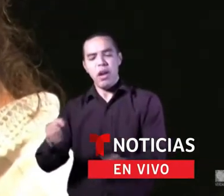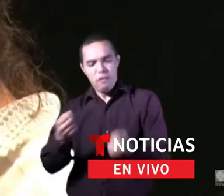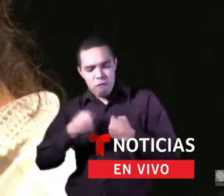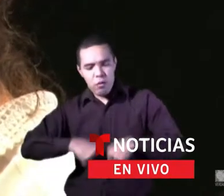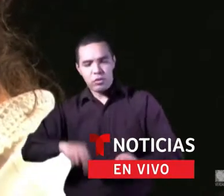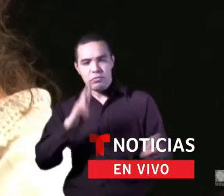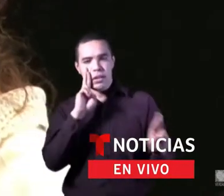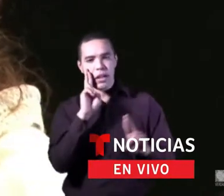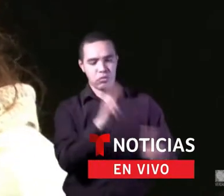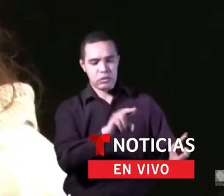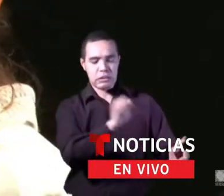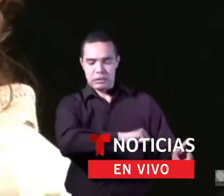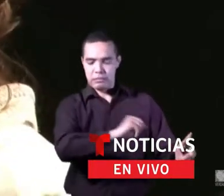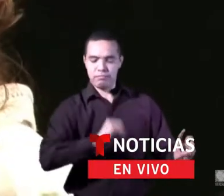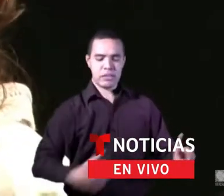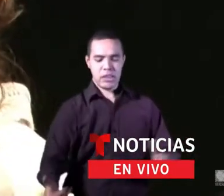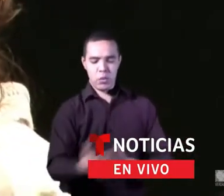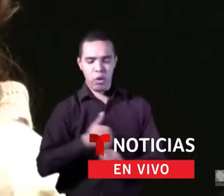crimen